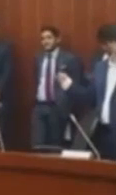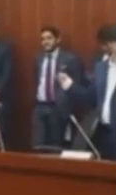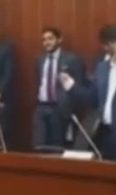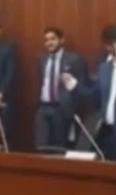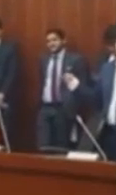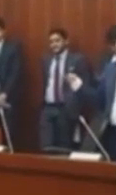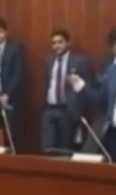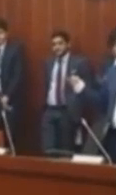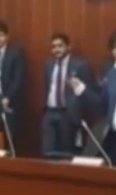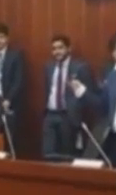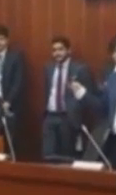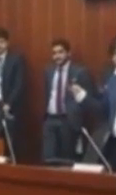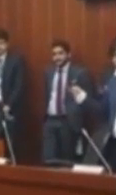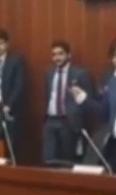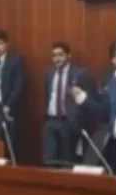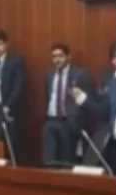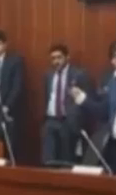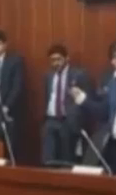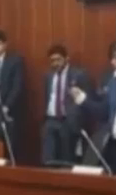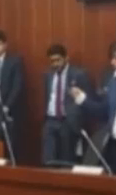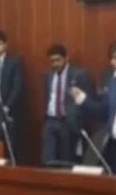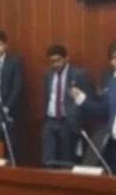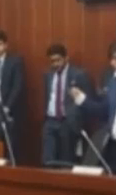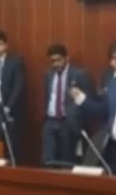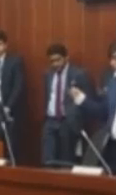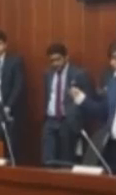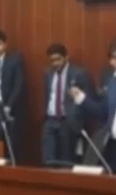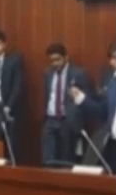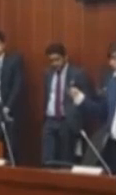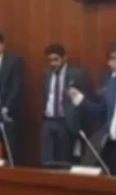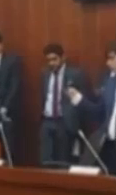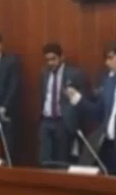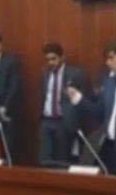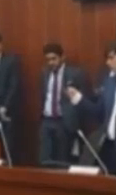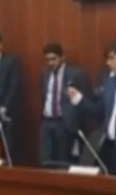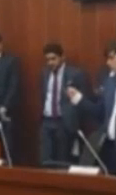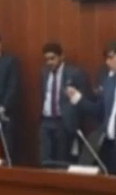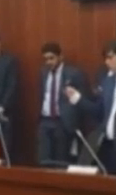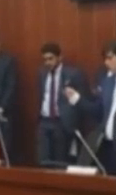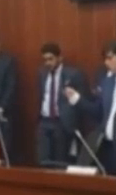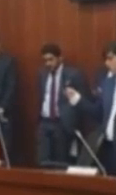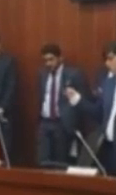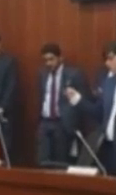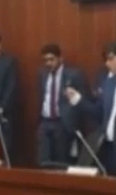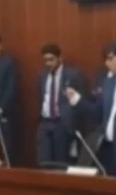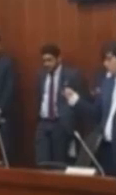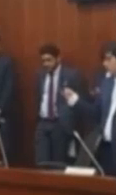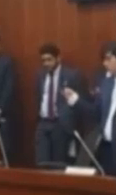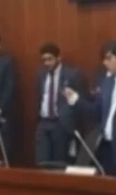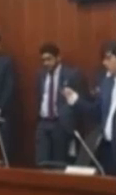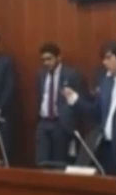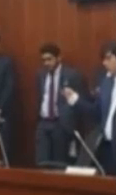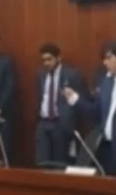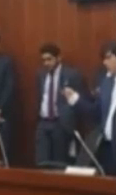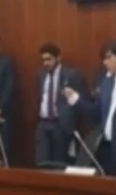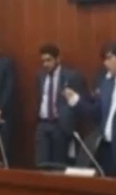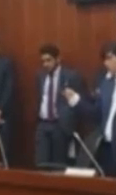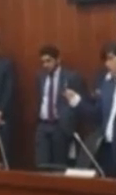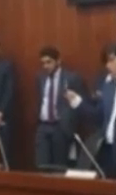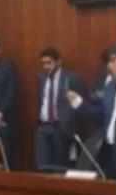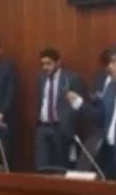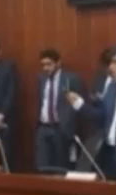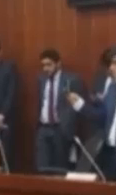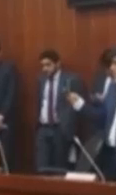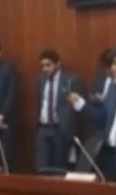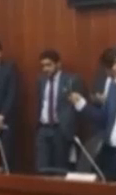impulse la recuperación de la democracia en Venezuela. Allí ustedes tienen una voz, la pueden ejercer con firmeza y simplemente